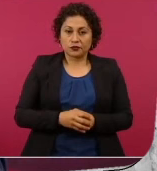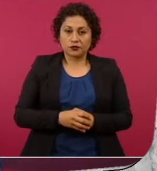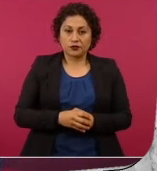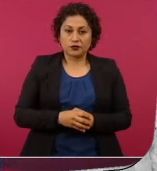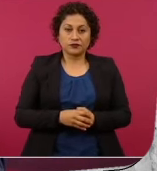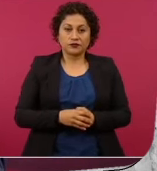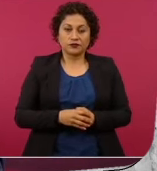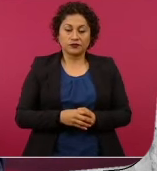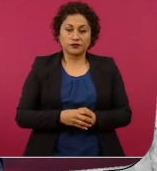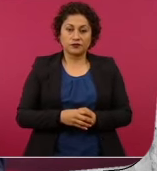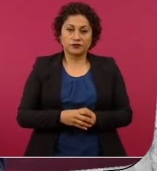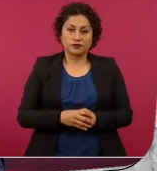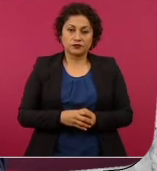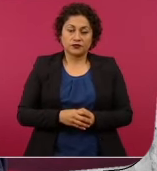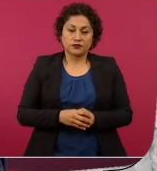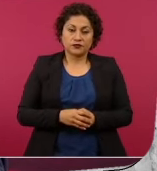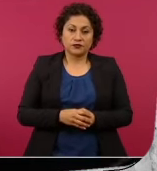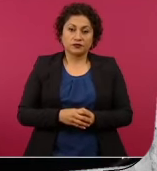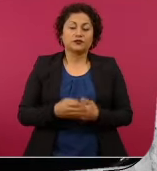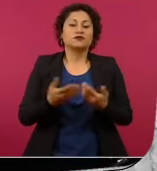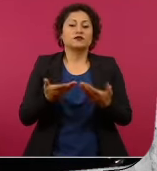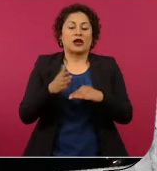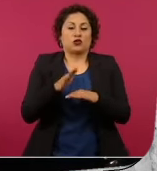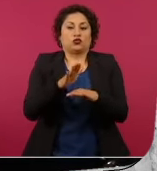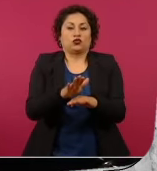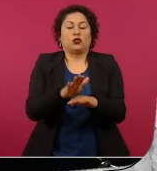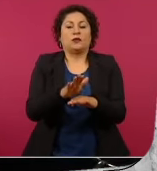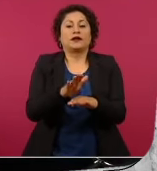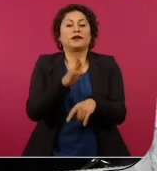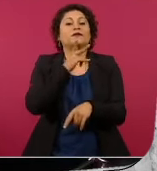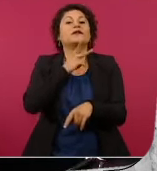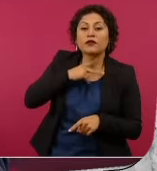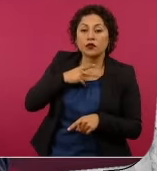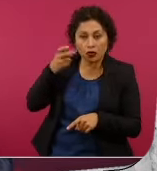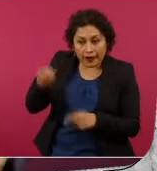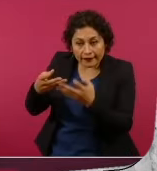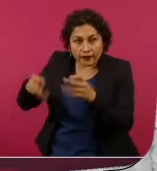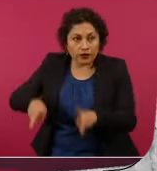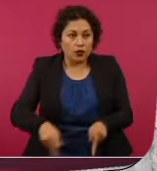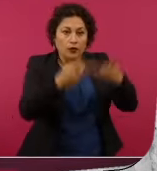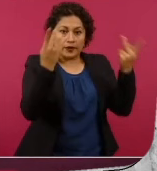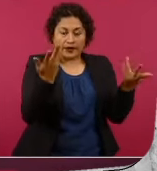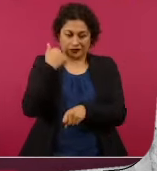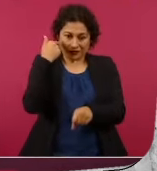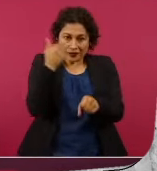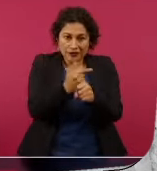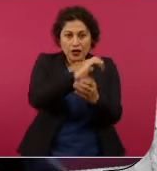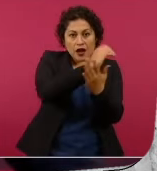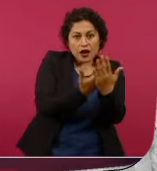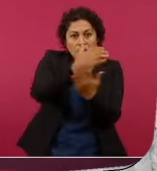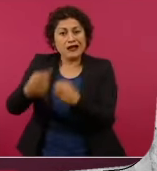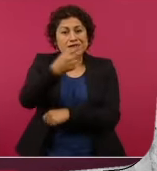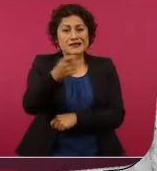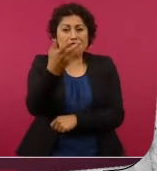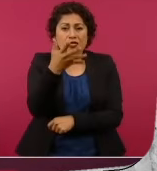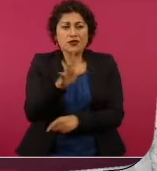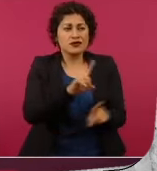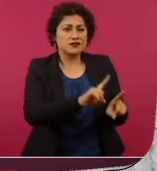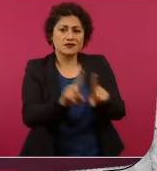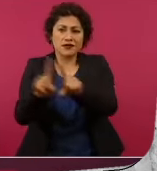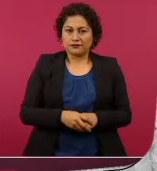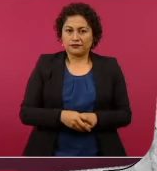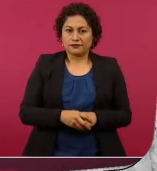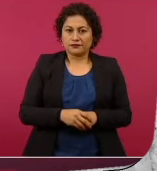la superficie donde se estima hay petróleo, porque fueron 110 contratos. Claro, áreas